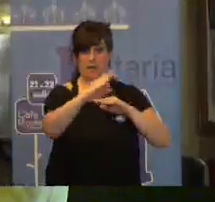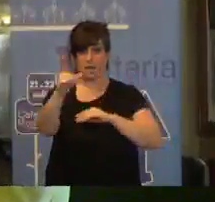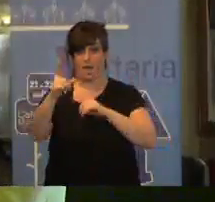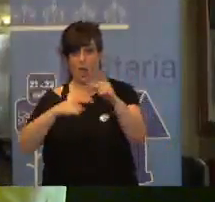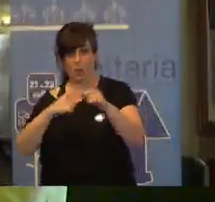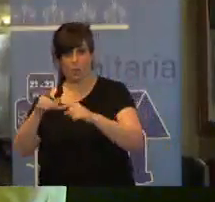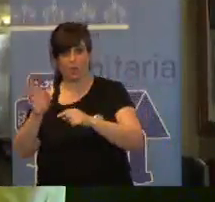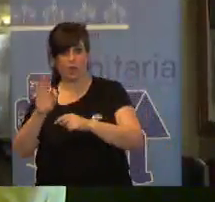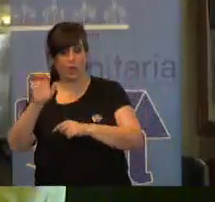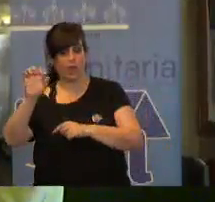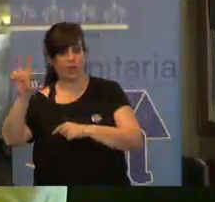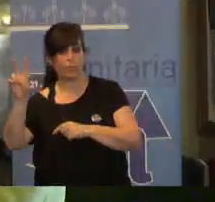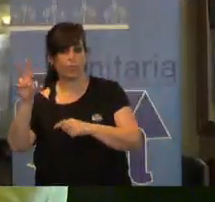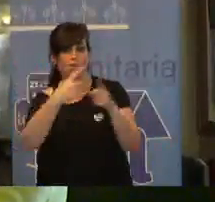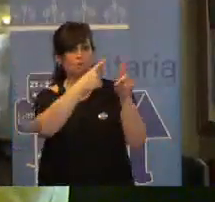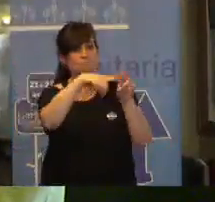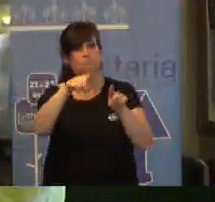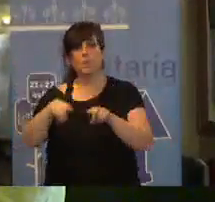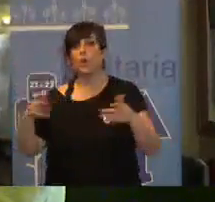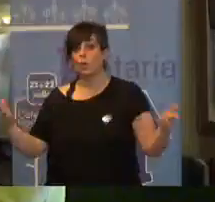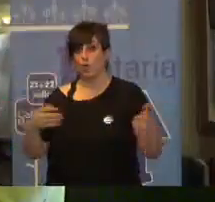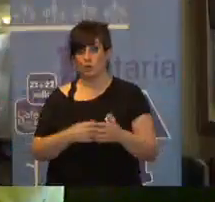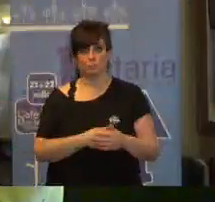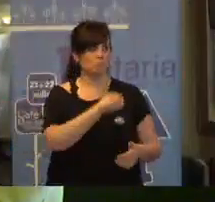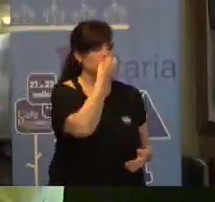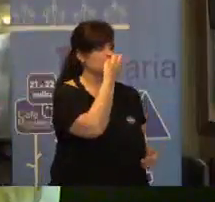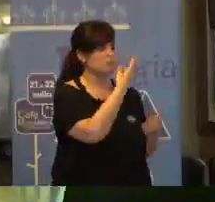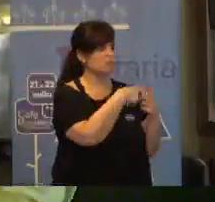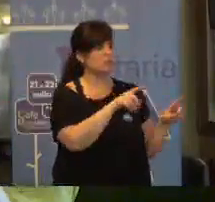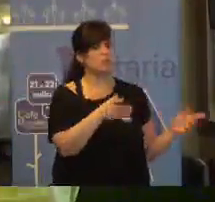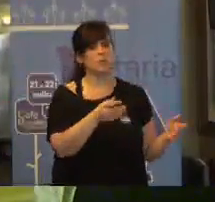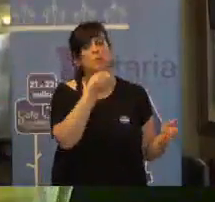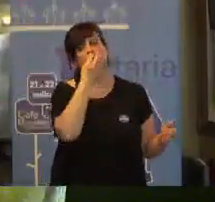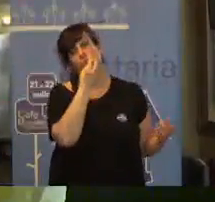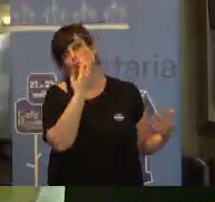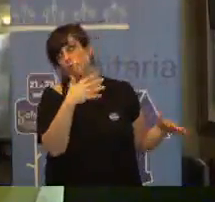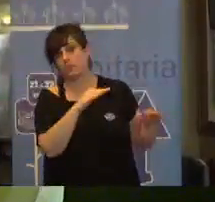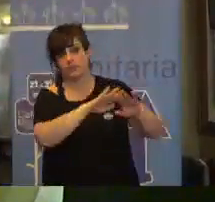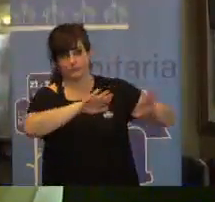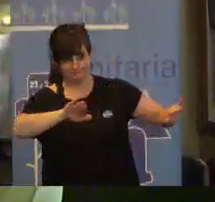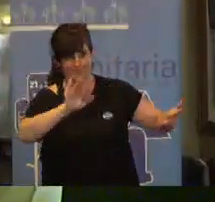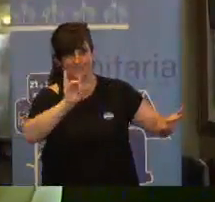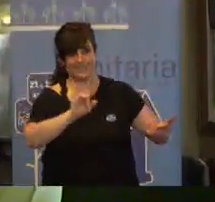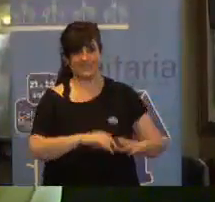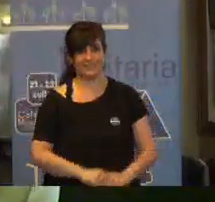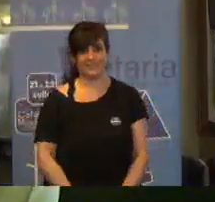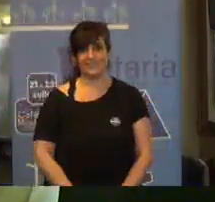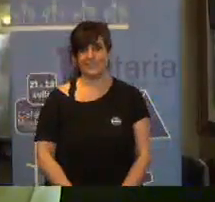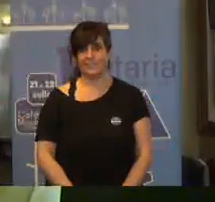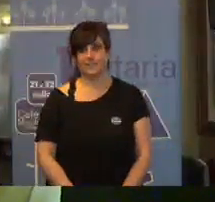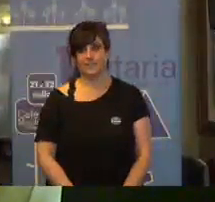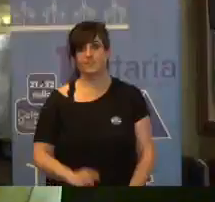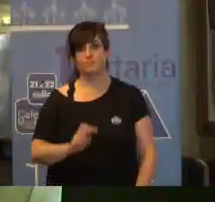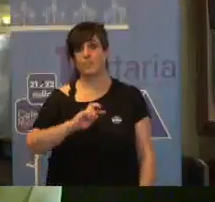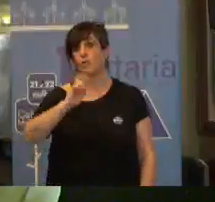da Esquerda Unida, do PSOE? Do PSOE moitas cousas, claro. E dos outros,